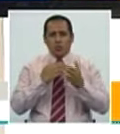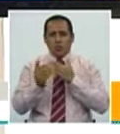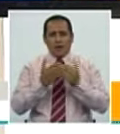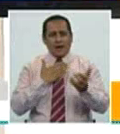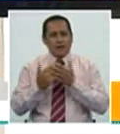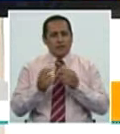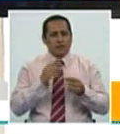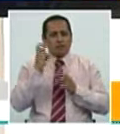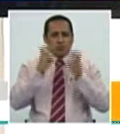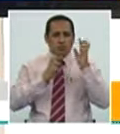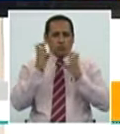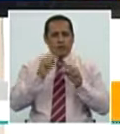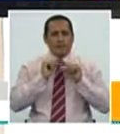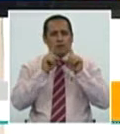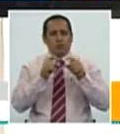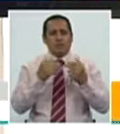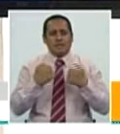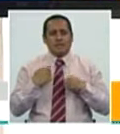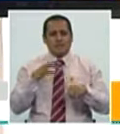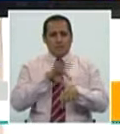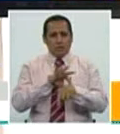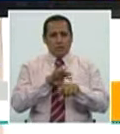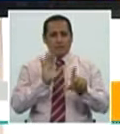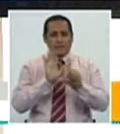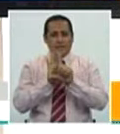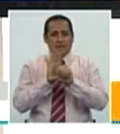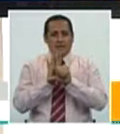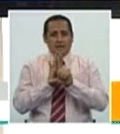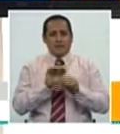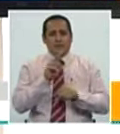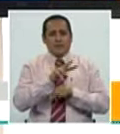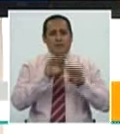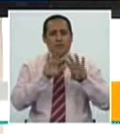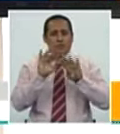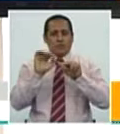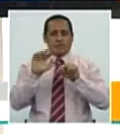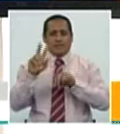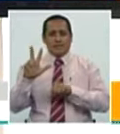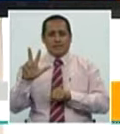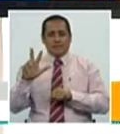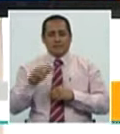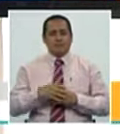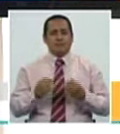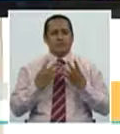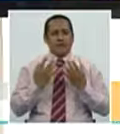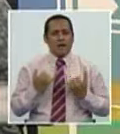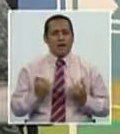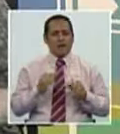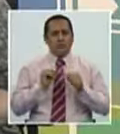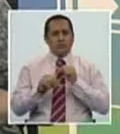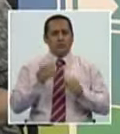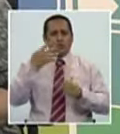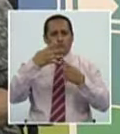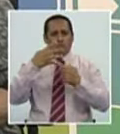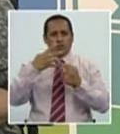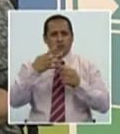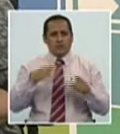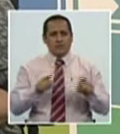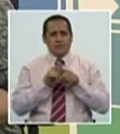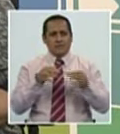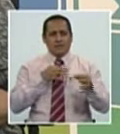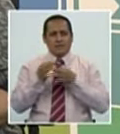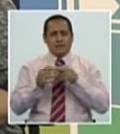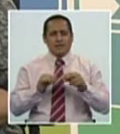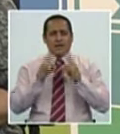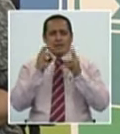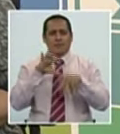absolver todas las inquietudes referentes a la salud, sobre todo de esta ley, la 29973. Así es, en el cuarto capítulo justamente se toca